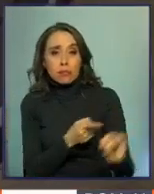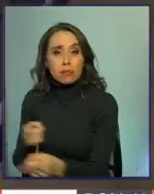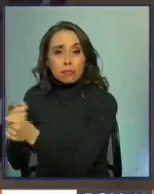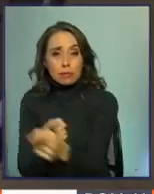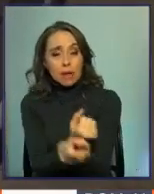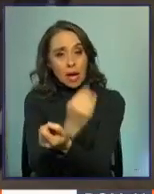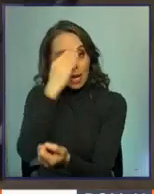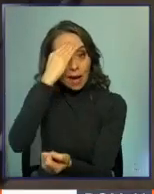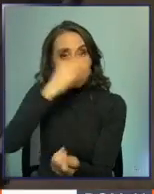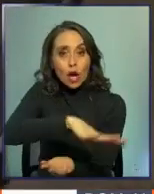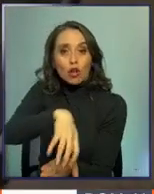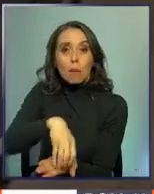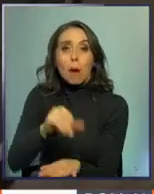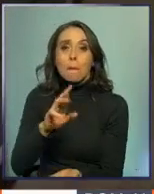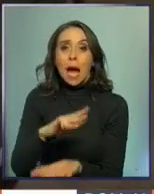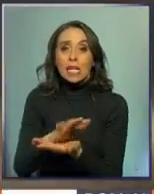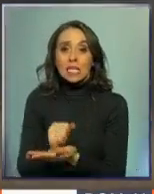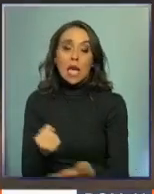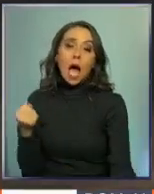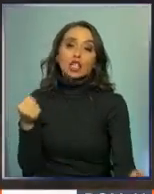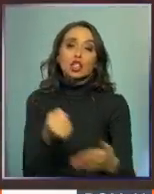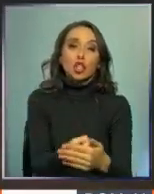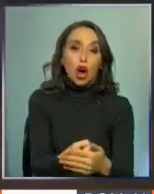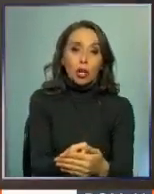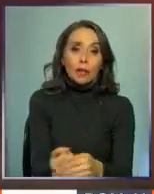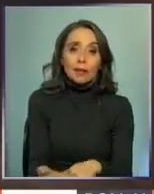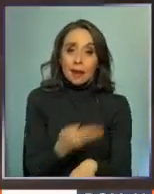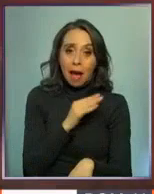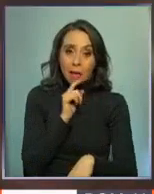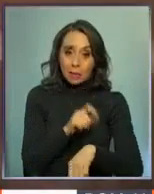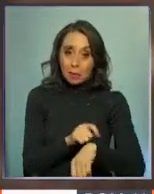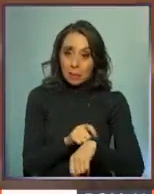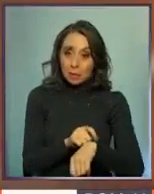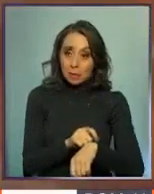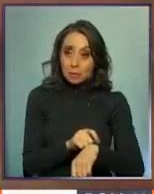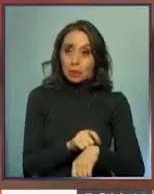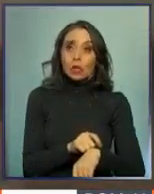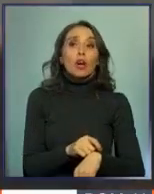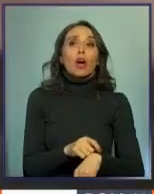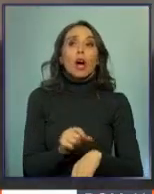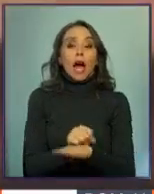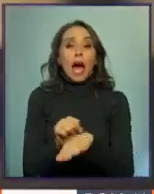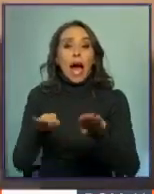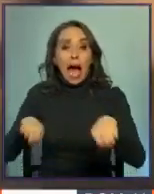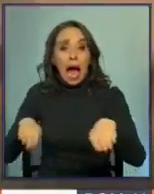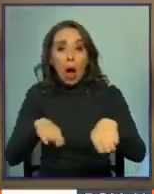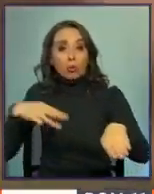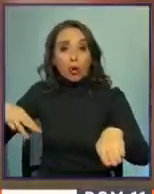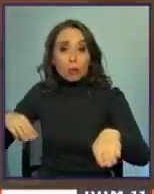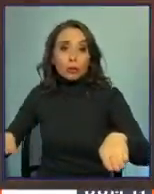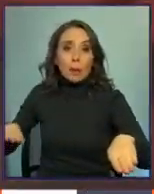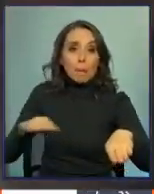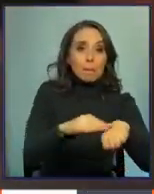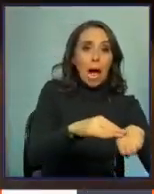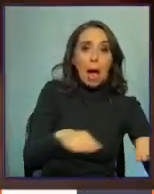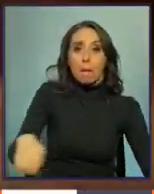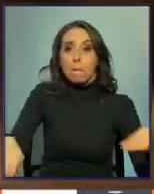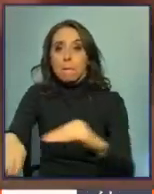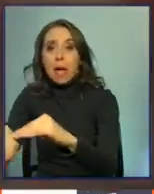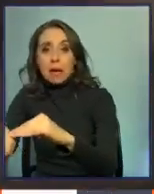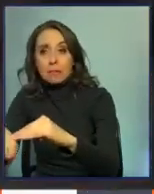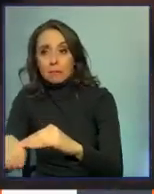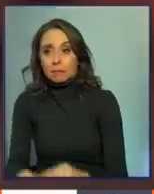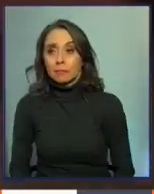Barnechea que terminó en un choque y que solo minutos antes ya había impactado a dos autos municipales.